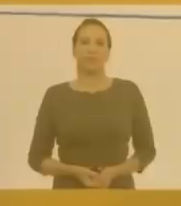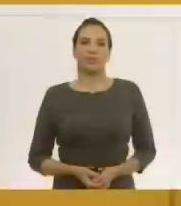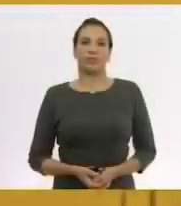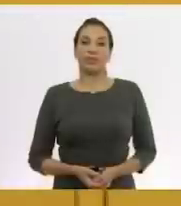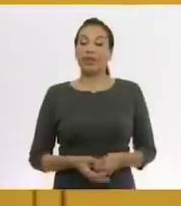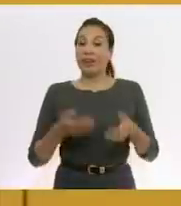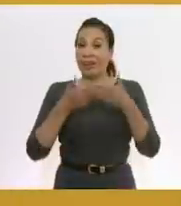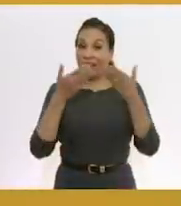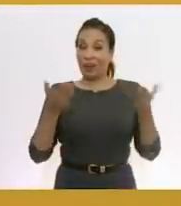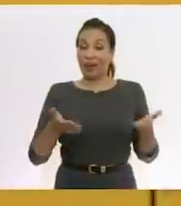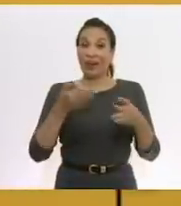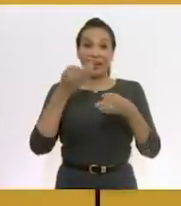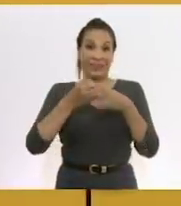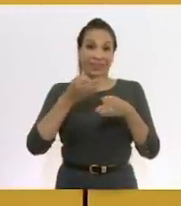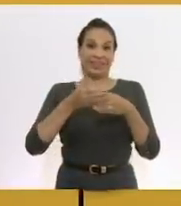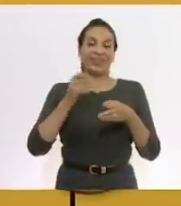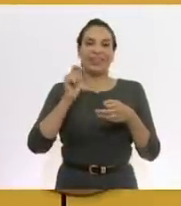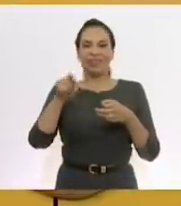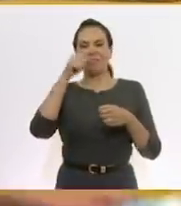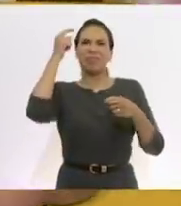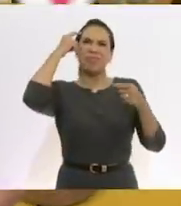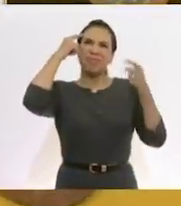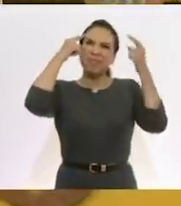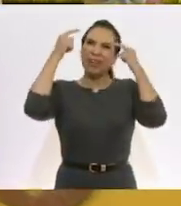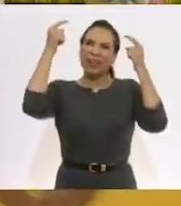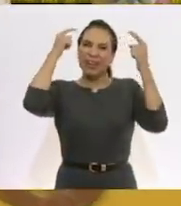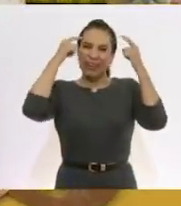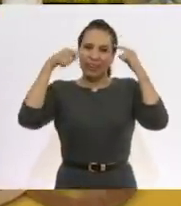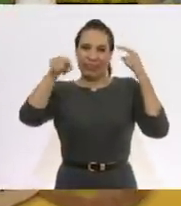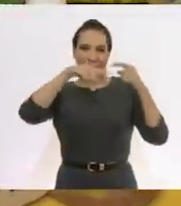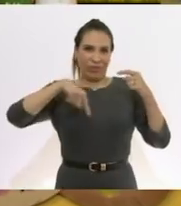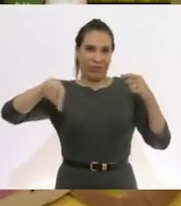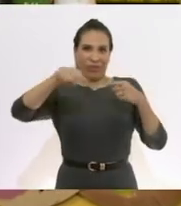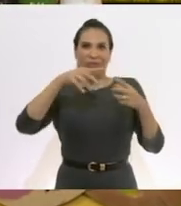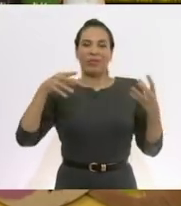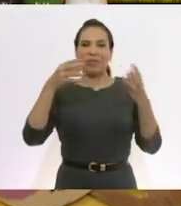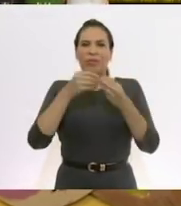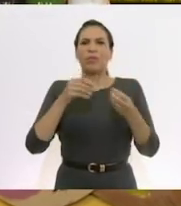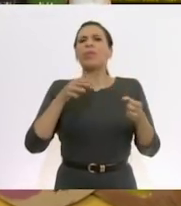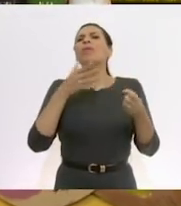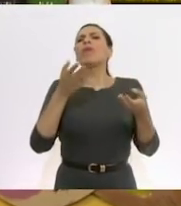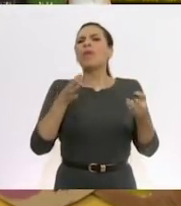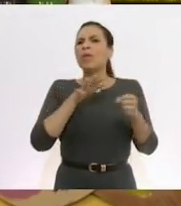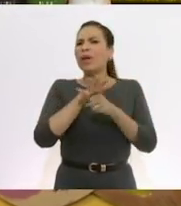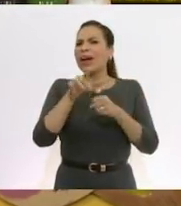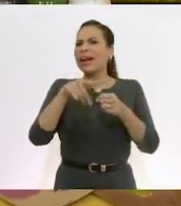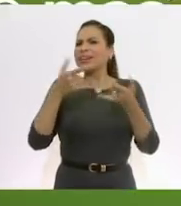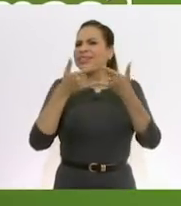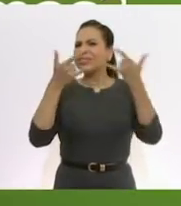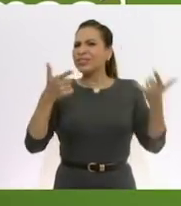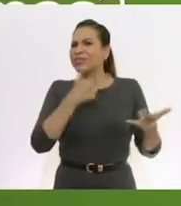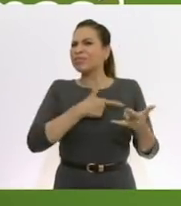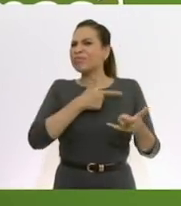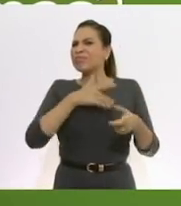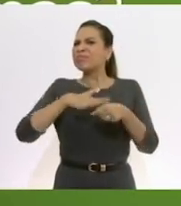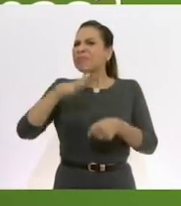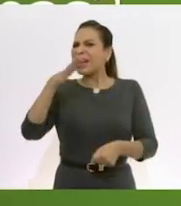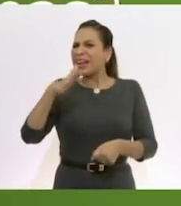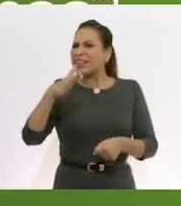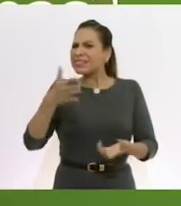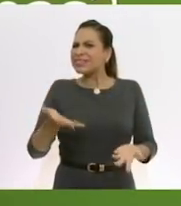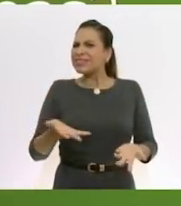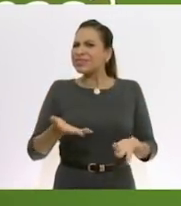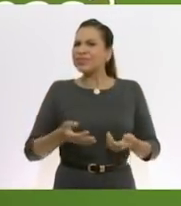Ahora ha llegado el momento de reflexionar juntos. ¿Cuál es la historia que te gustó más?